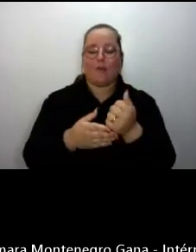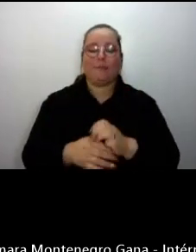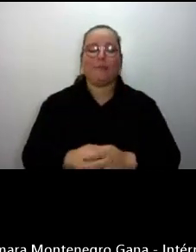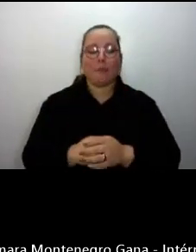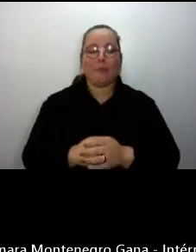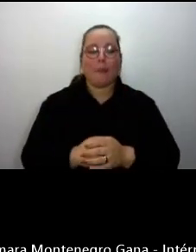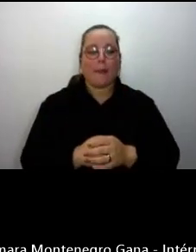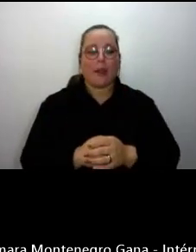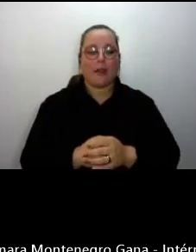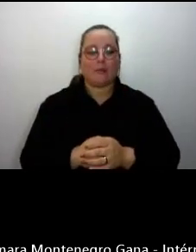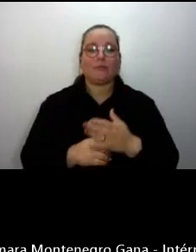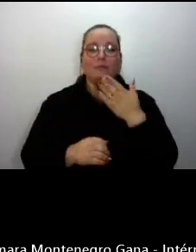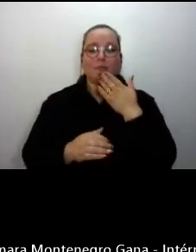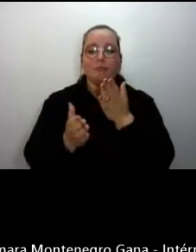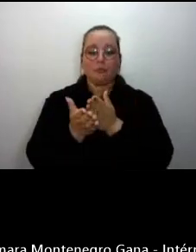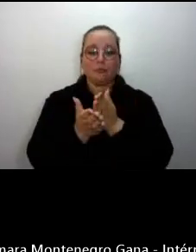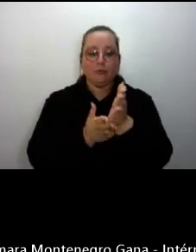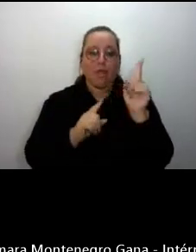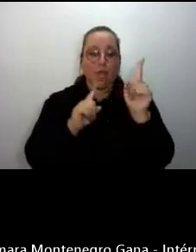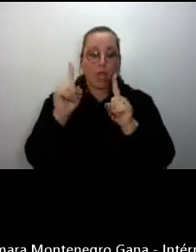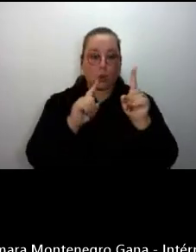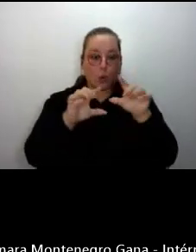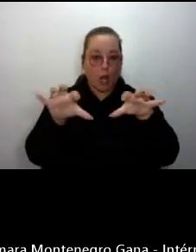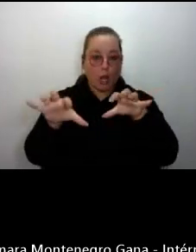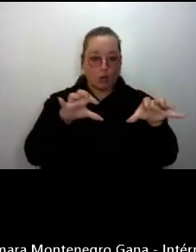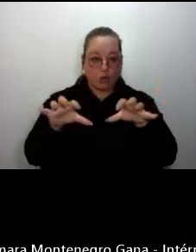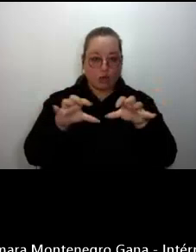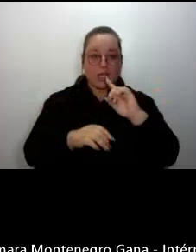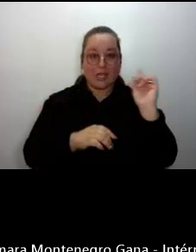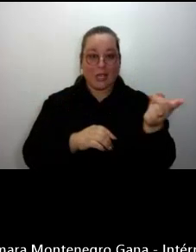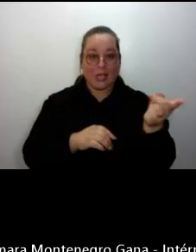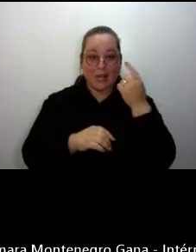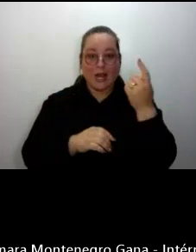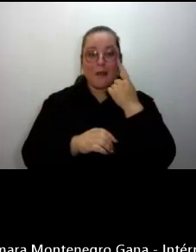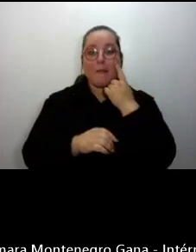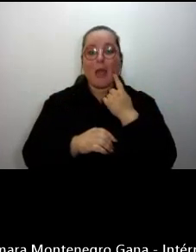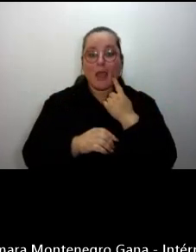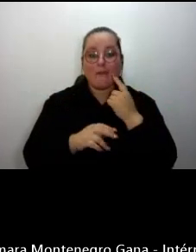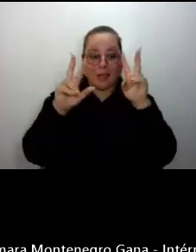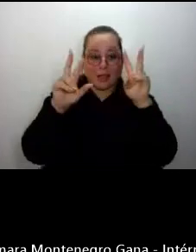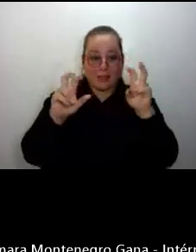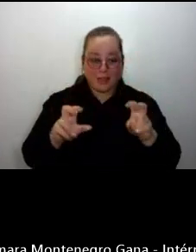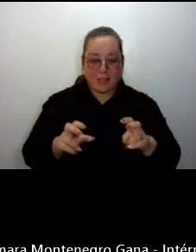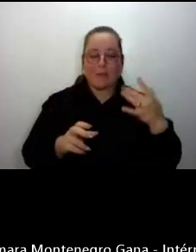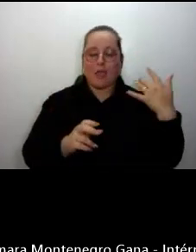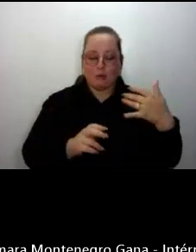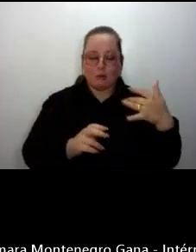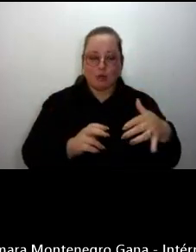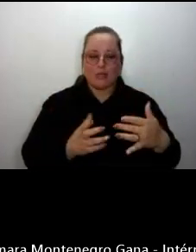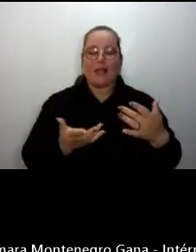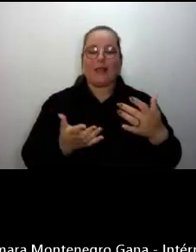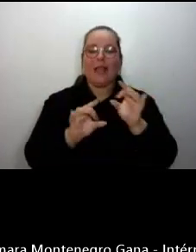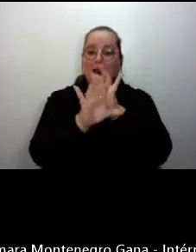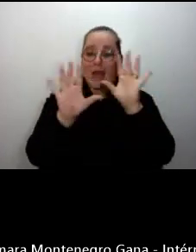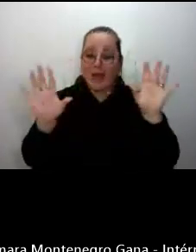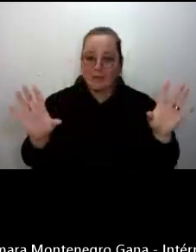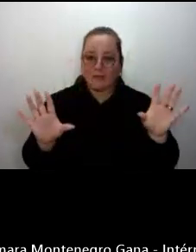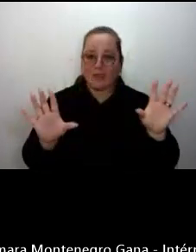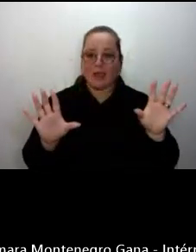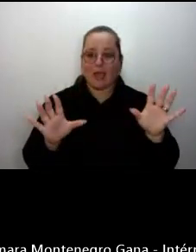Vamos a comenzar también con algunos elementos o algunas consideraciones generales sobre el marco normativo que son importantes de clarificar y